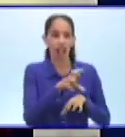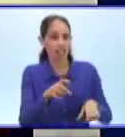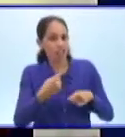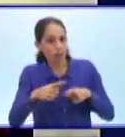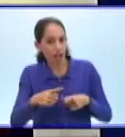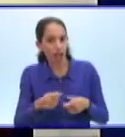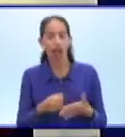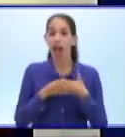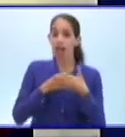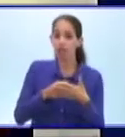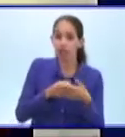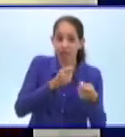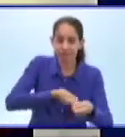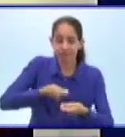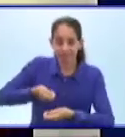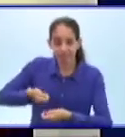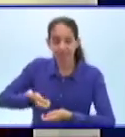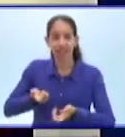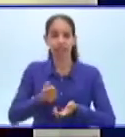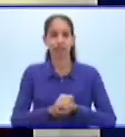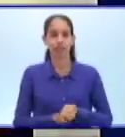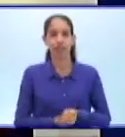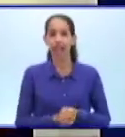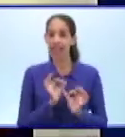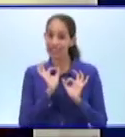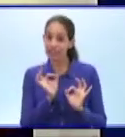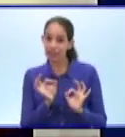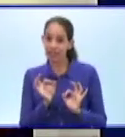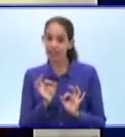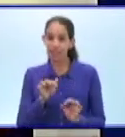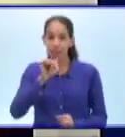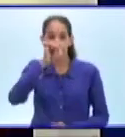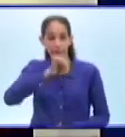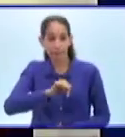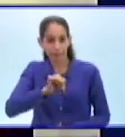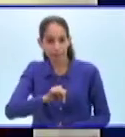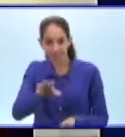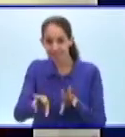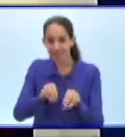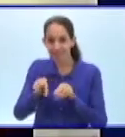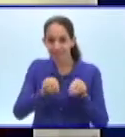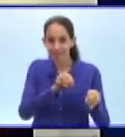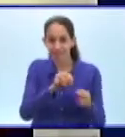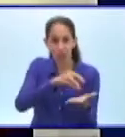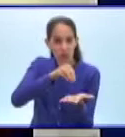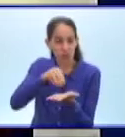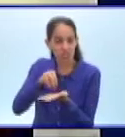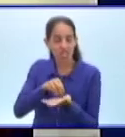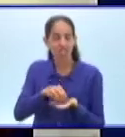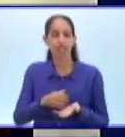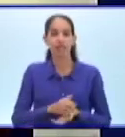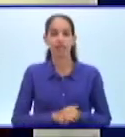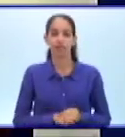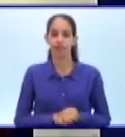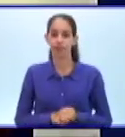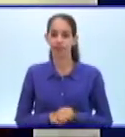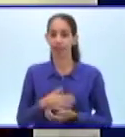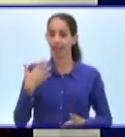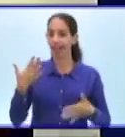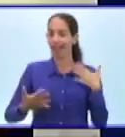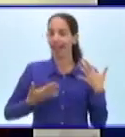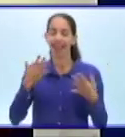sembrar, están presentes cuando se recoge la cosecha y es una alegría familiar,